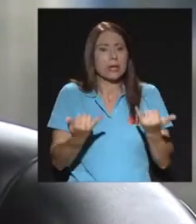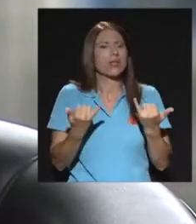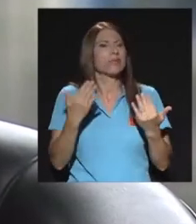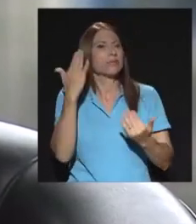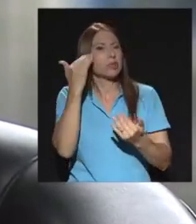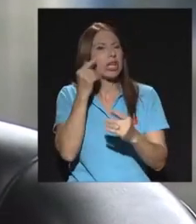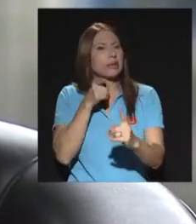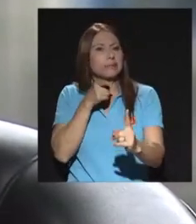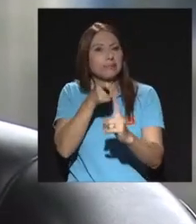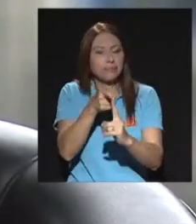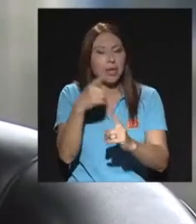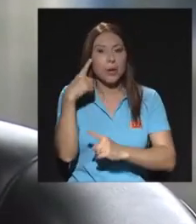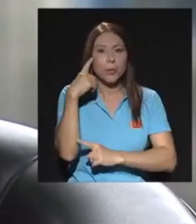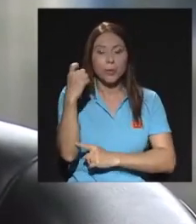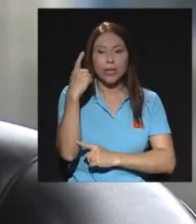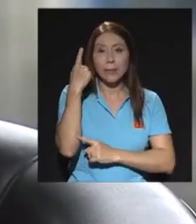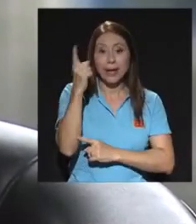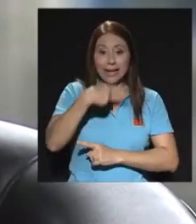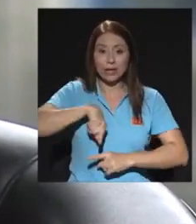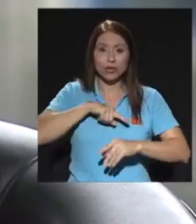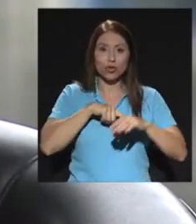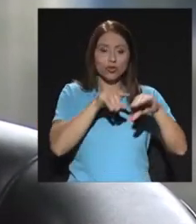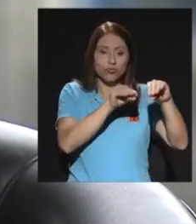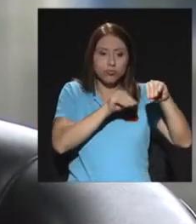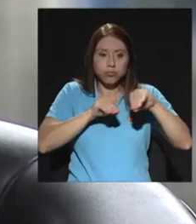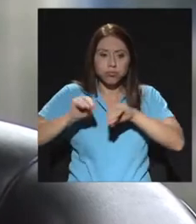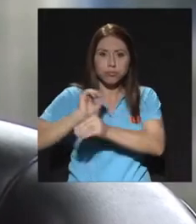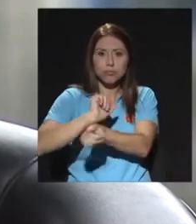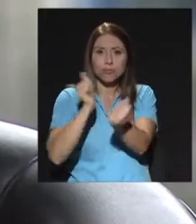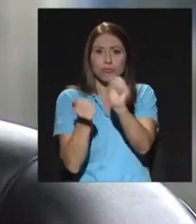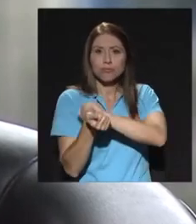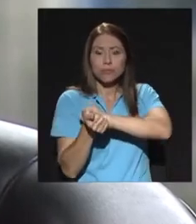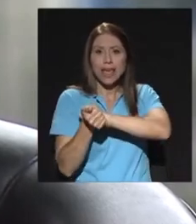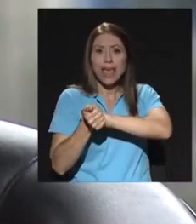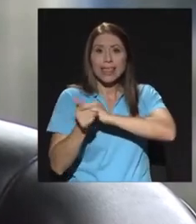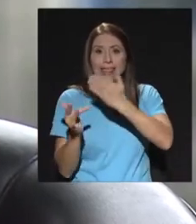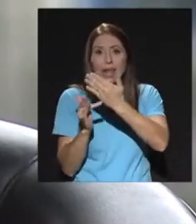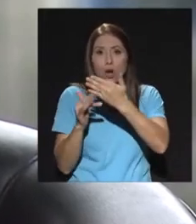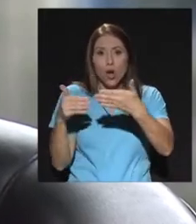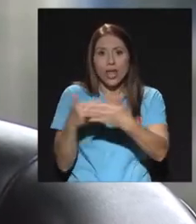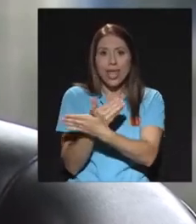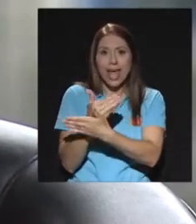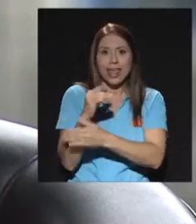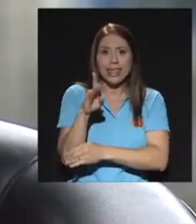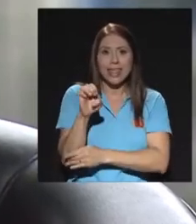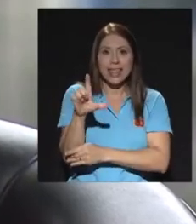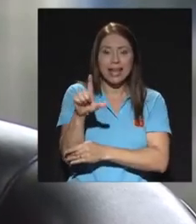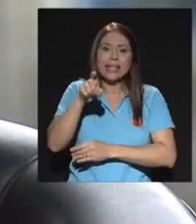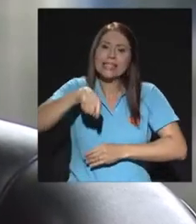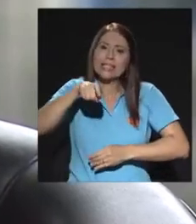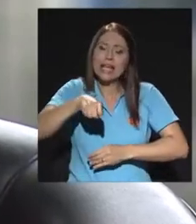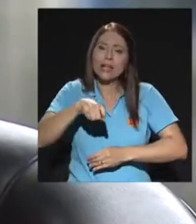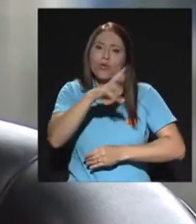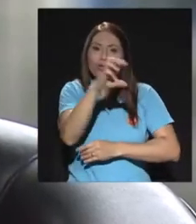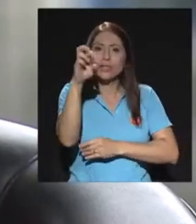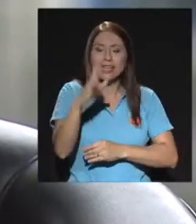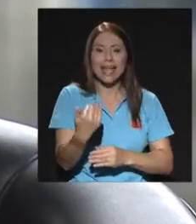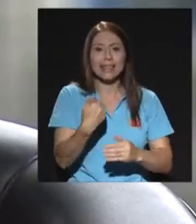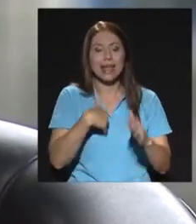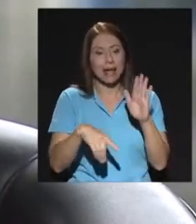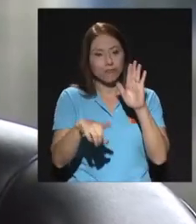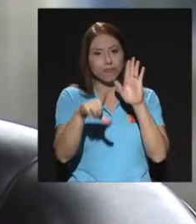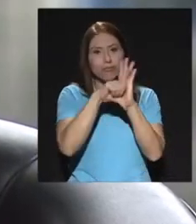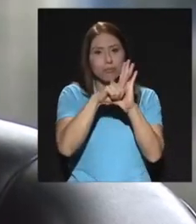de que precisamente para migrar a la tecnología digital es necesario que el país cuente con un marco normativo y de política